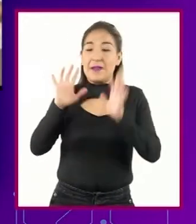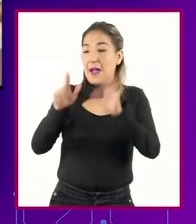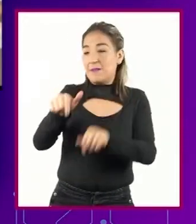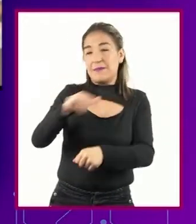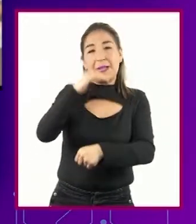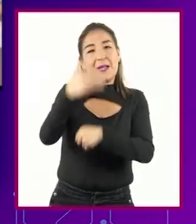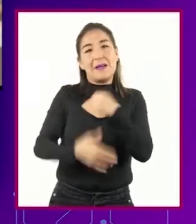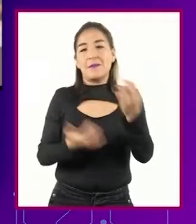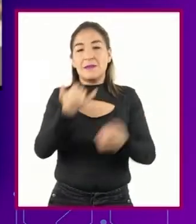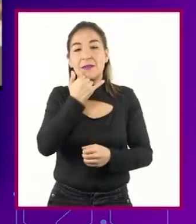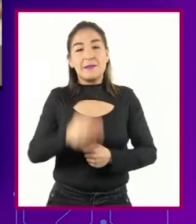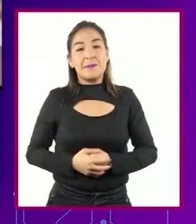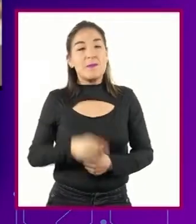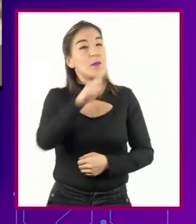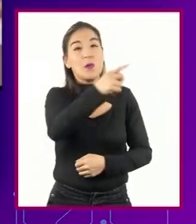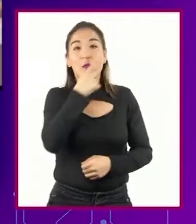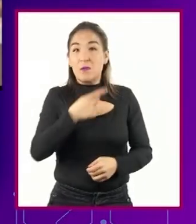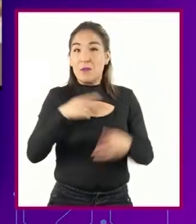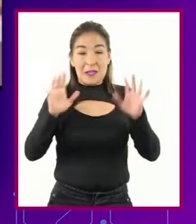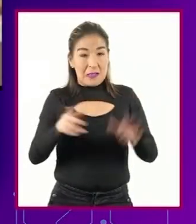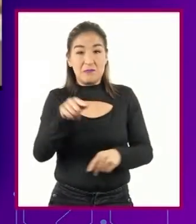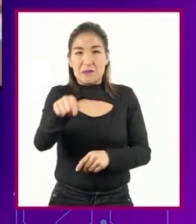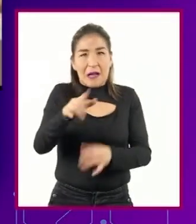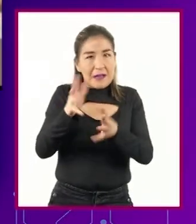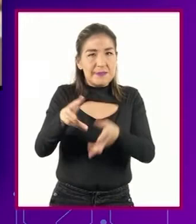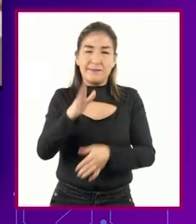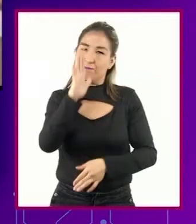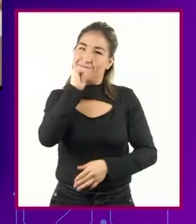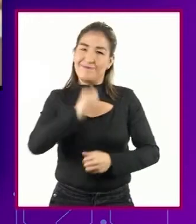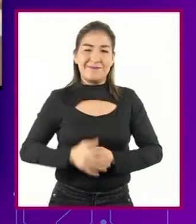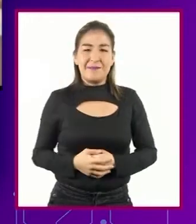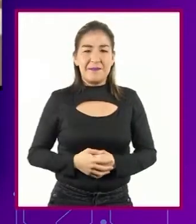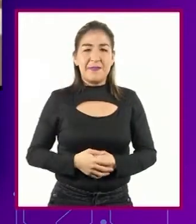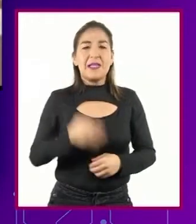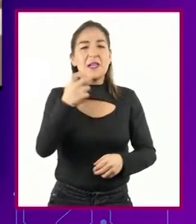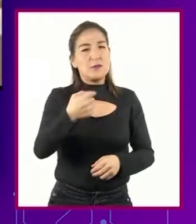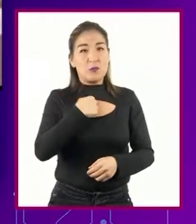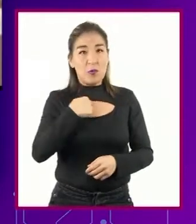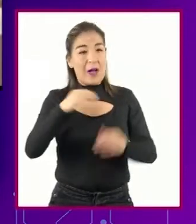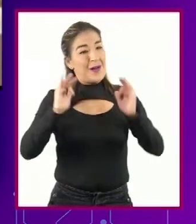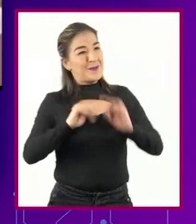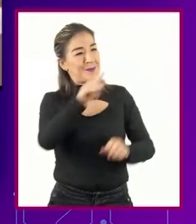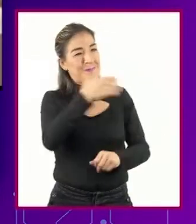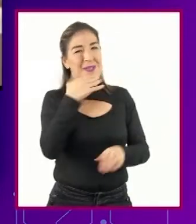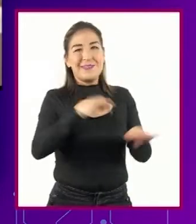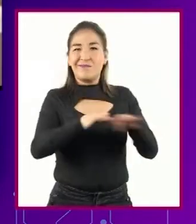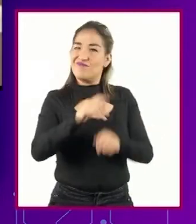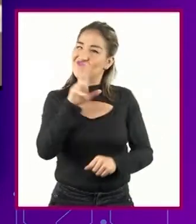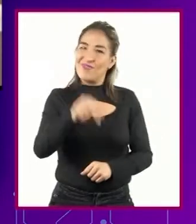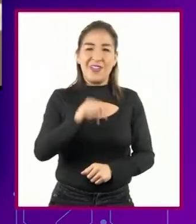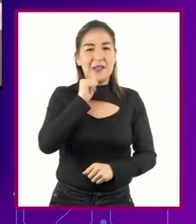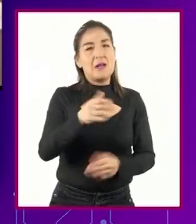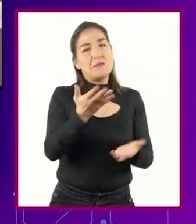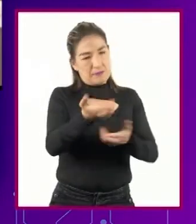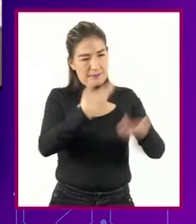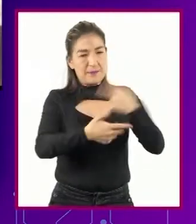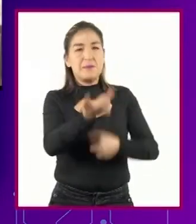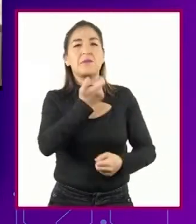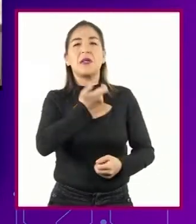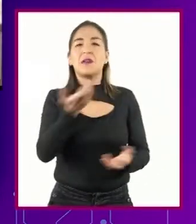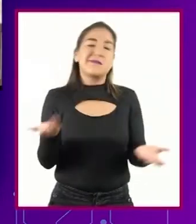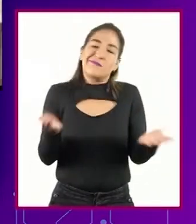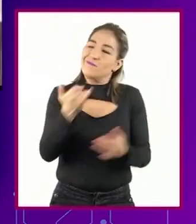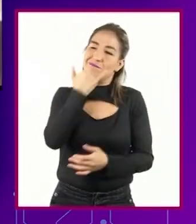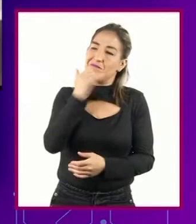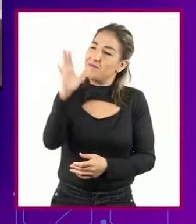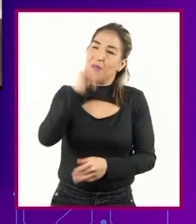que... No sé Bueno, yo quiero que cómo me des quieres una hacer. opción porque así no se puede quedar. No, Yo no pues estoy ahora sí conforme que con ya el te- trabajo y si no estoy conforme con el trabajo, entonces regresame mi dinero. No, pues no se puede,